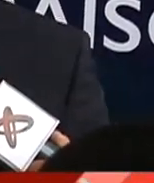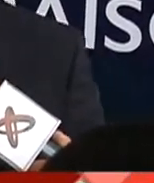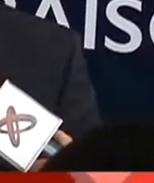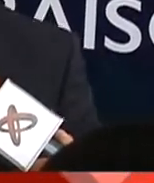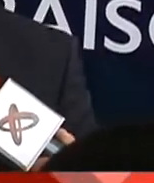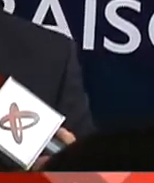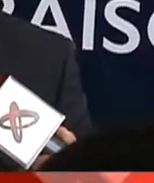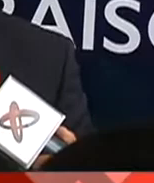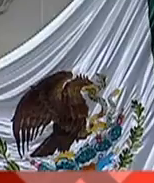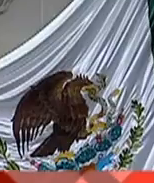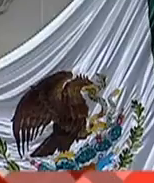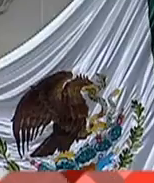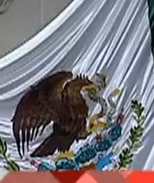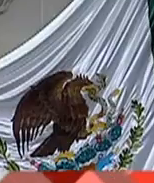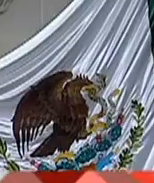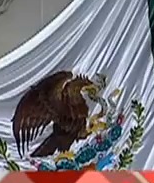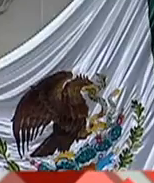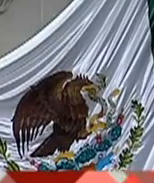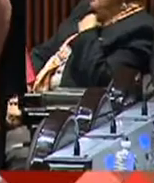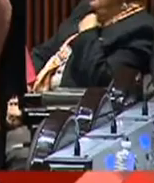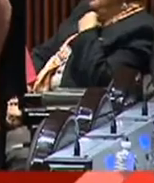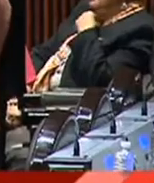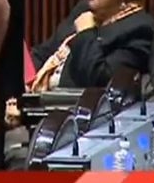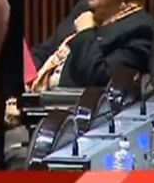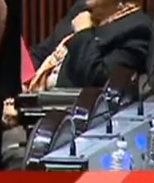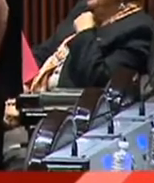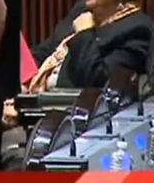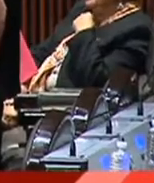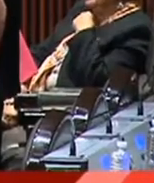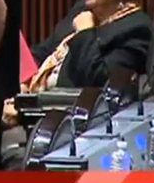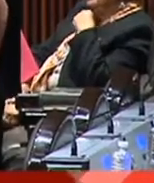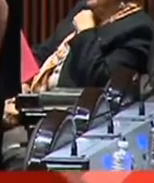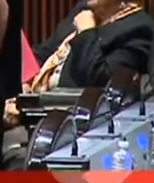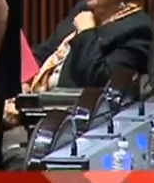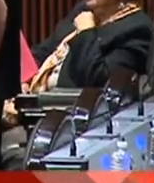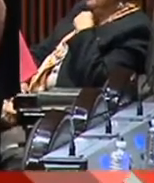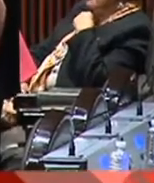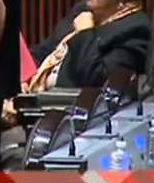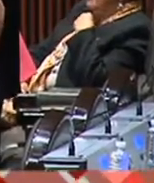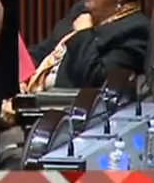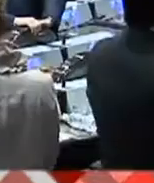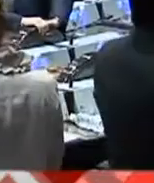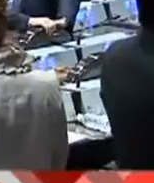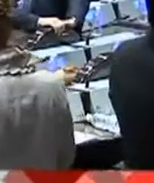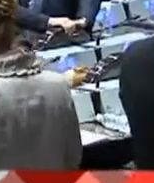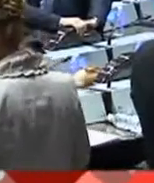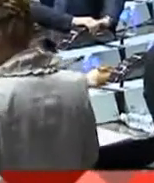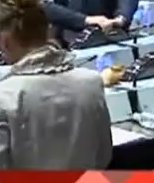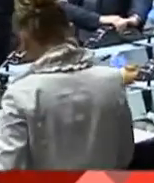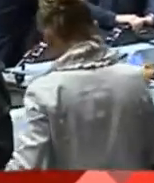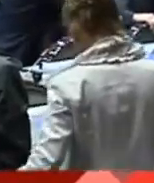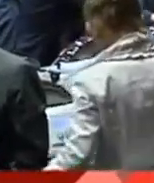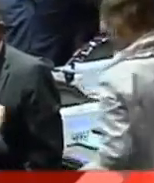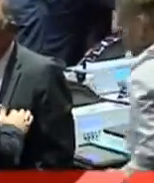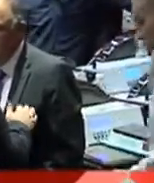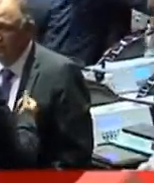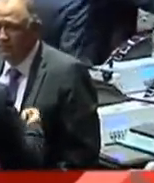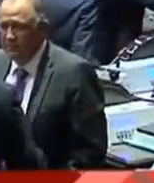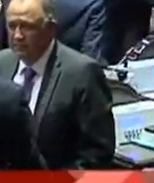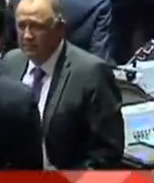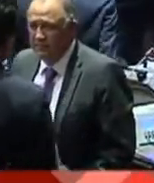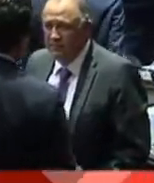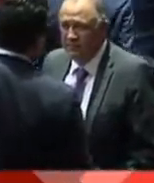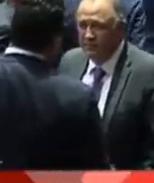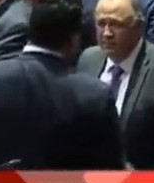del ramo 23 sea más transparente. Dijo que pese a que la rendición de cuentas en ese rubro se ha fortalecido por la forma en que